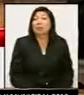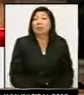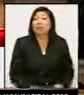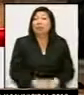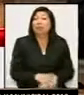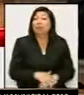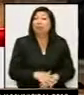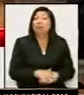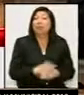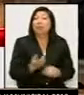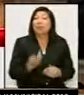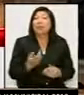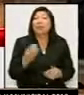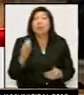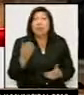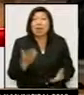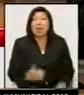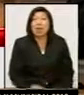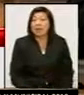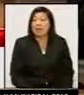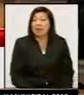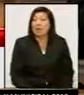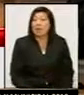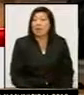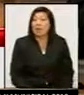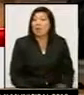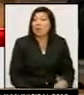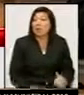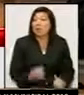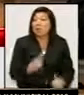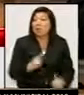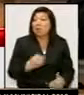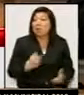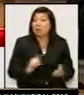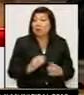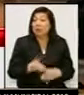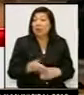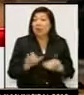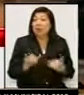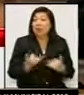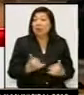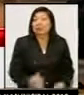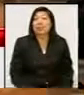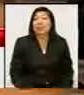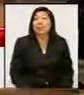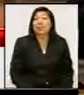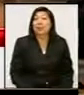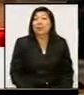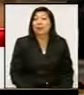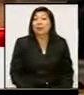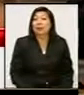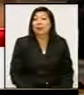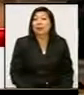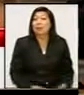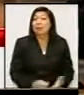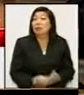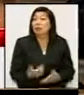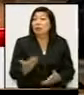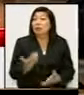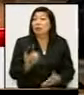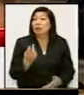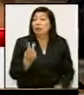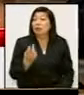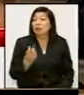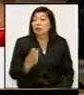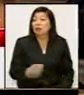administración de los servicios higiénicos, los cuales para poder ingresar a estos servicios higiénicos les cobran